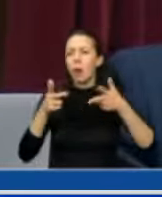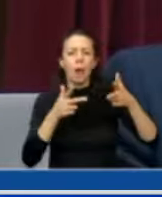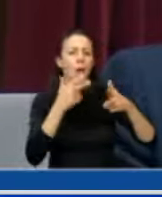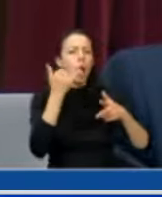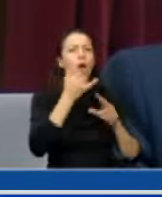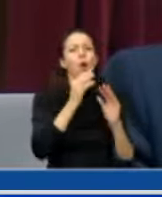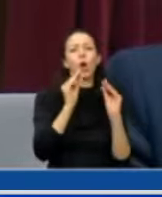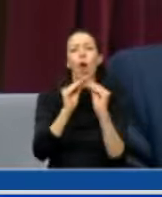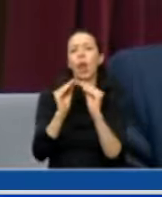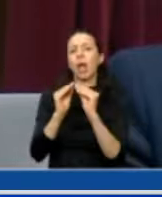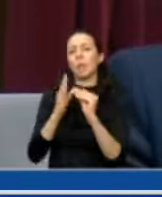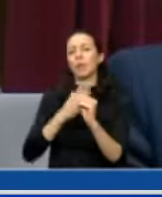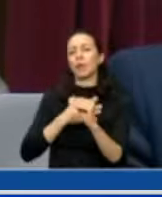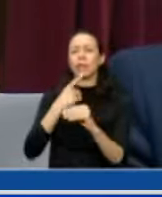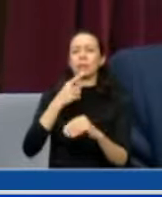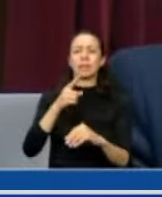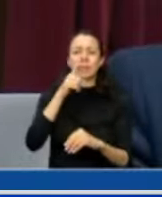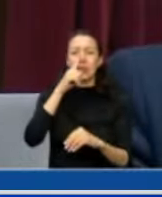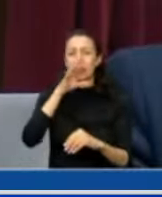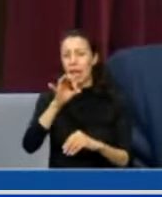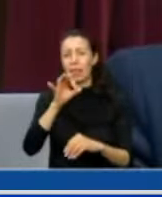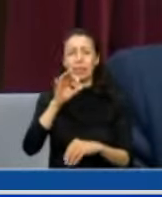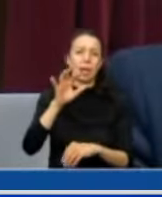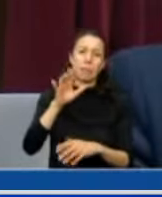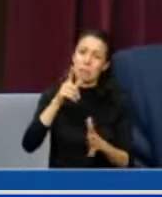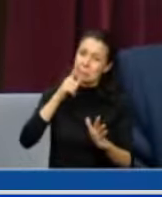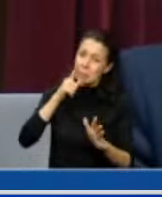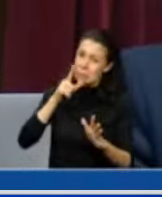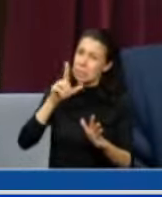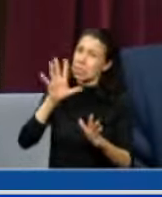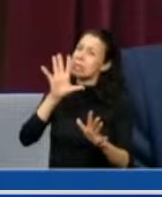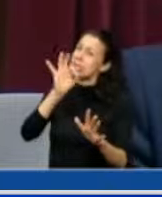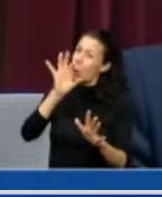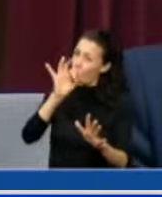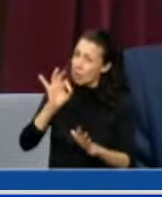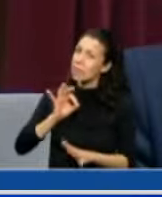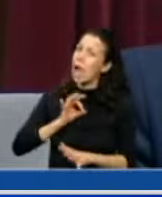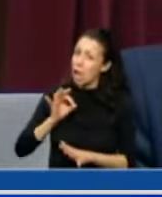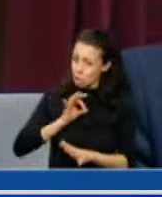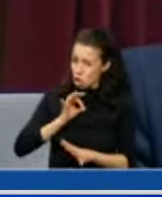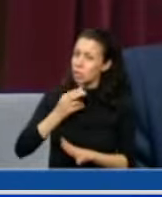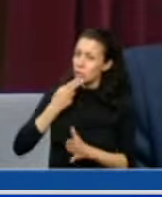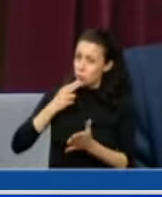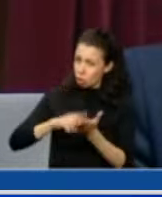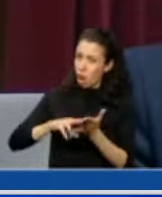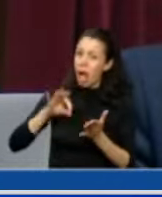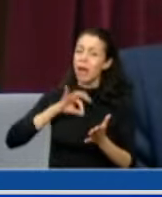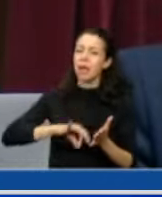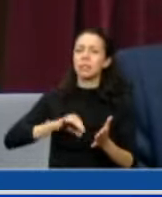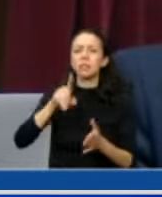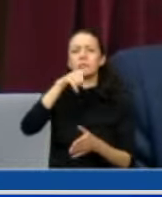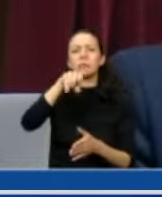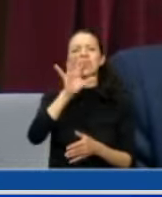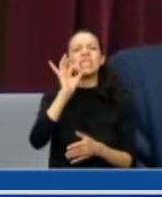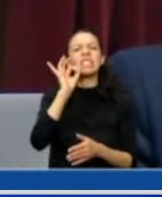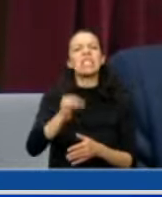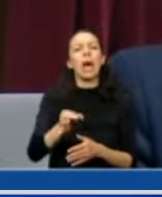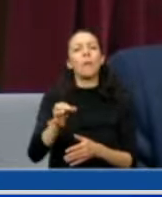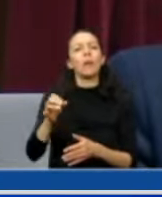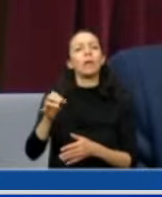fuerte en este tema, porque esa filosofía que tenía el derecho penal es del